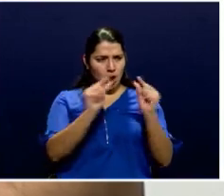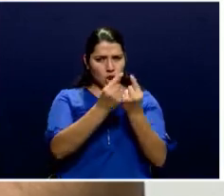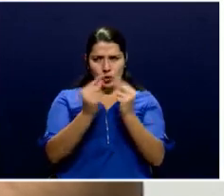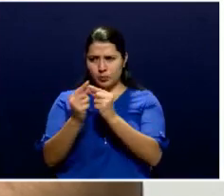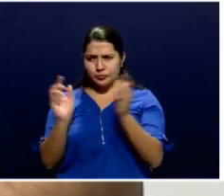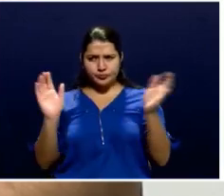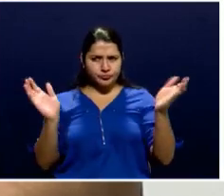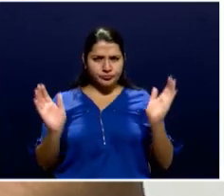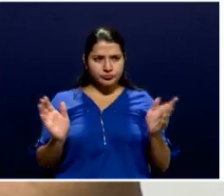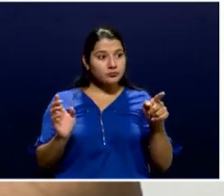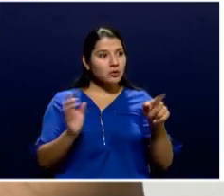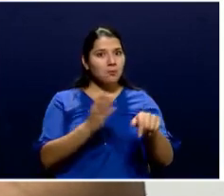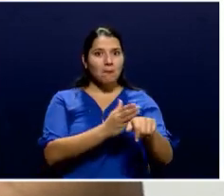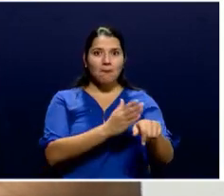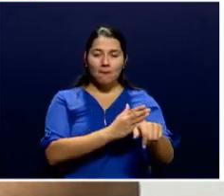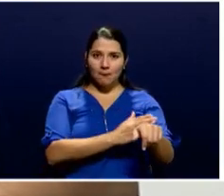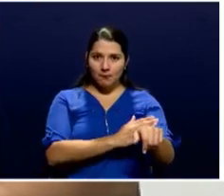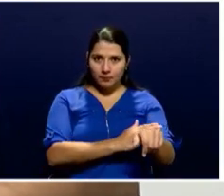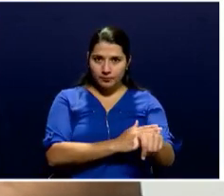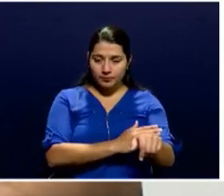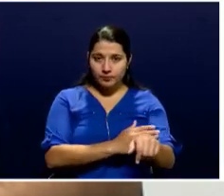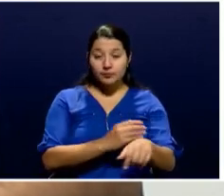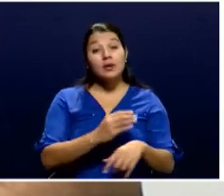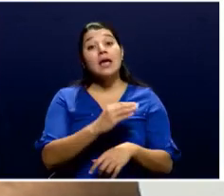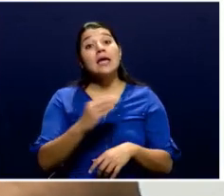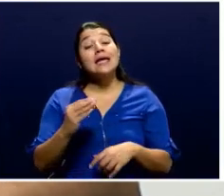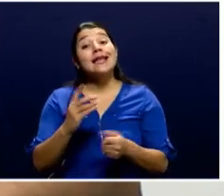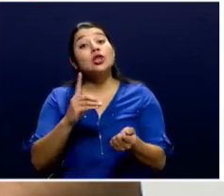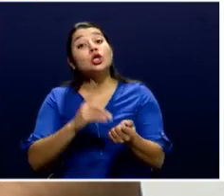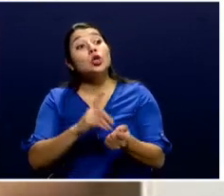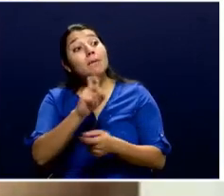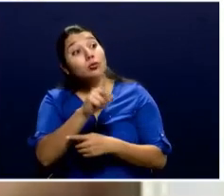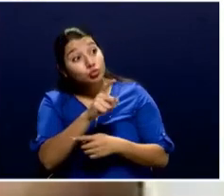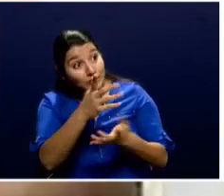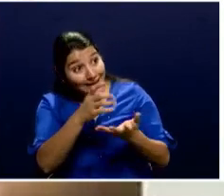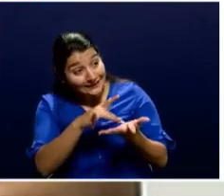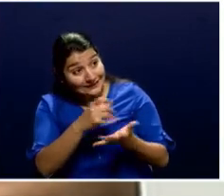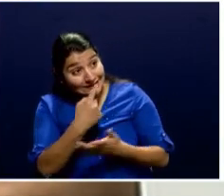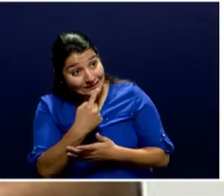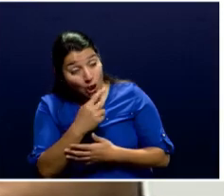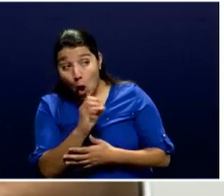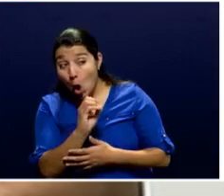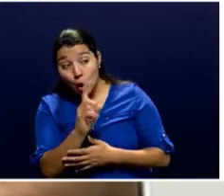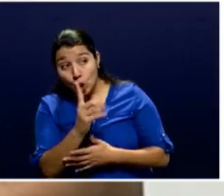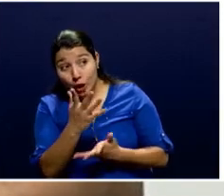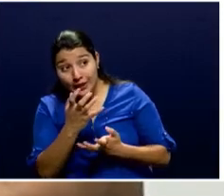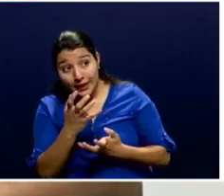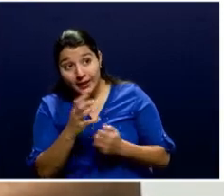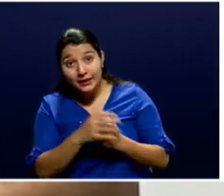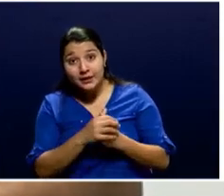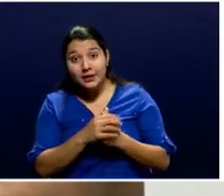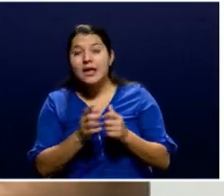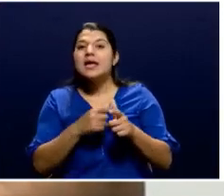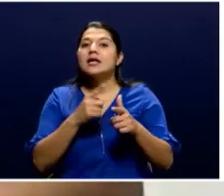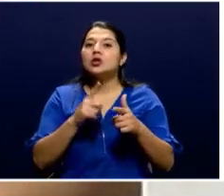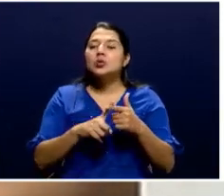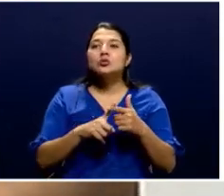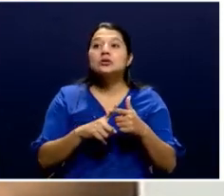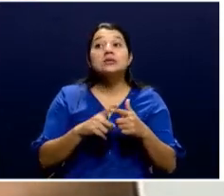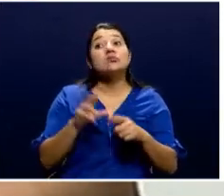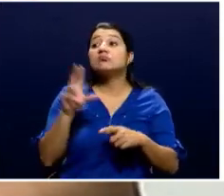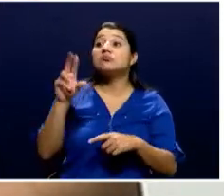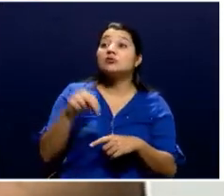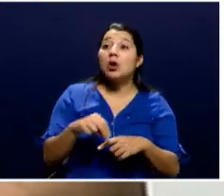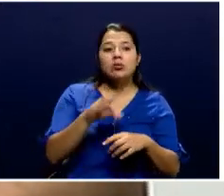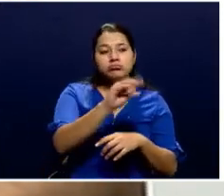médico le preguntaba, ¿usted quiere la droga o usted no quiere la droga? Y si el paciente le decía que no, entonces lo consideraba como el grupo de control.